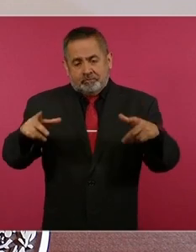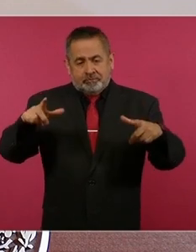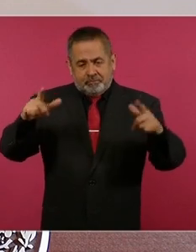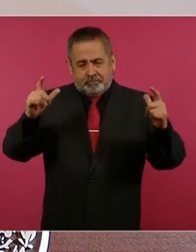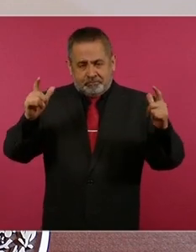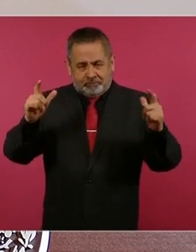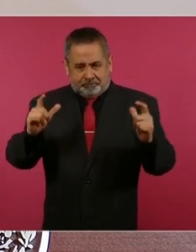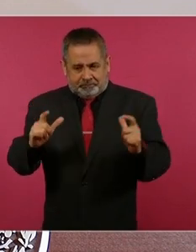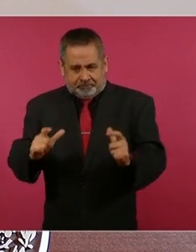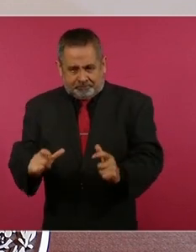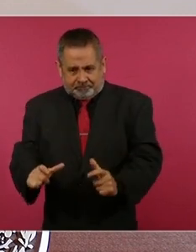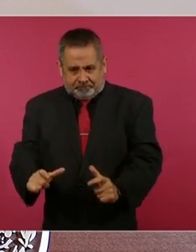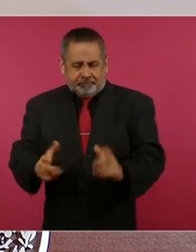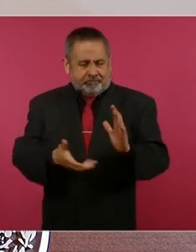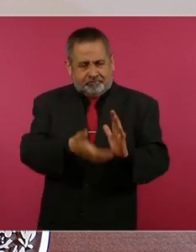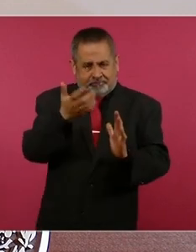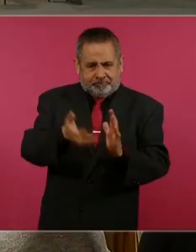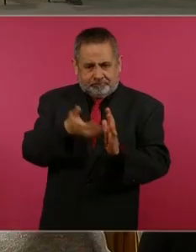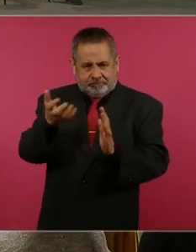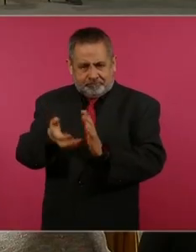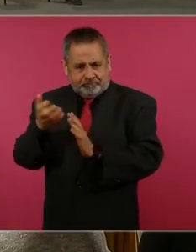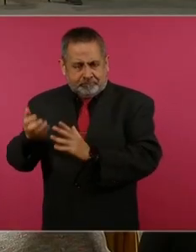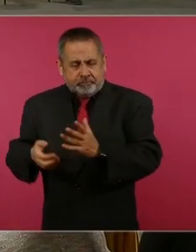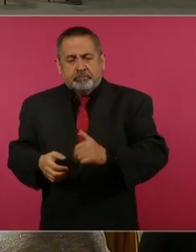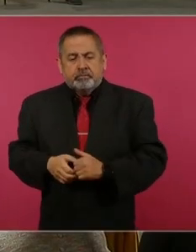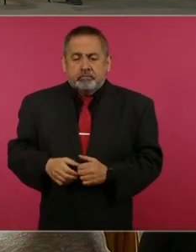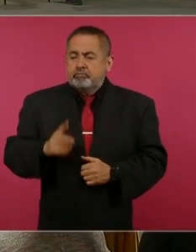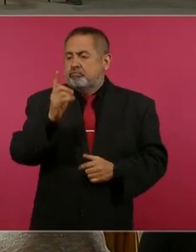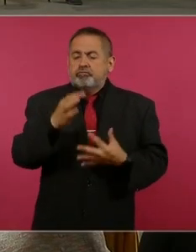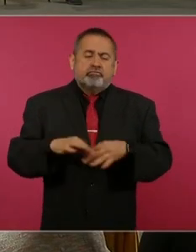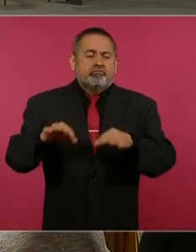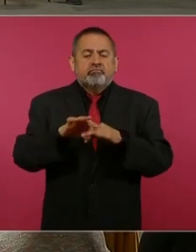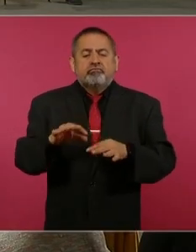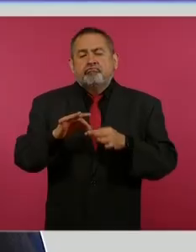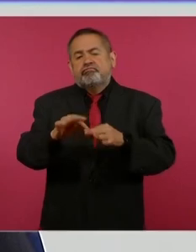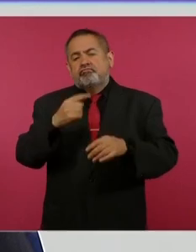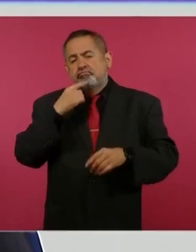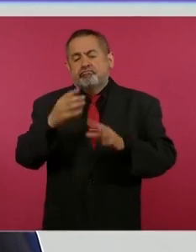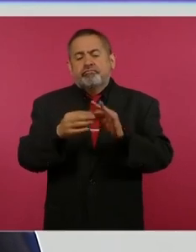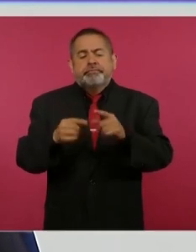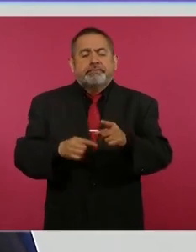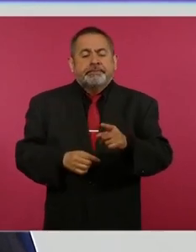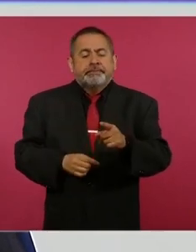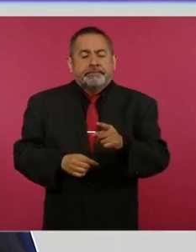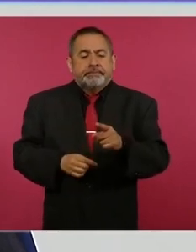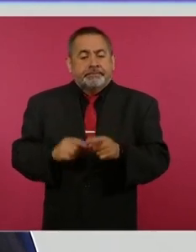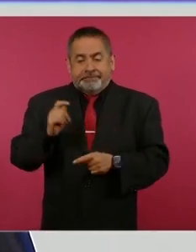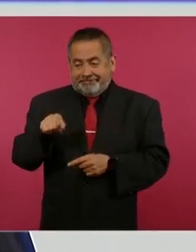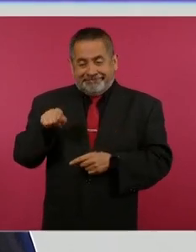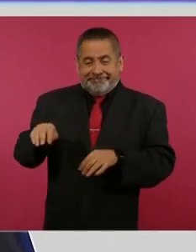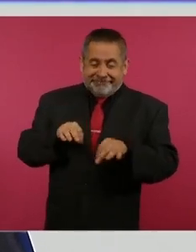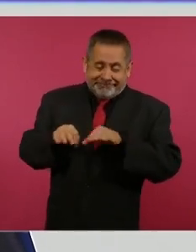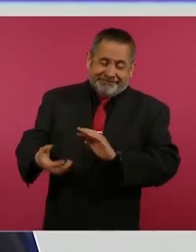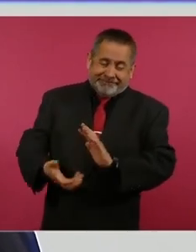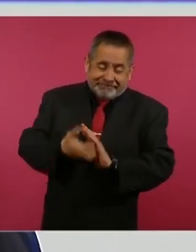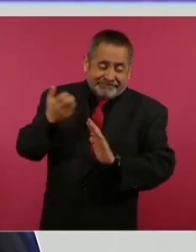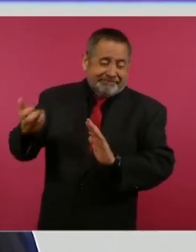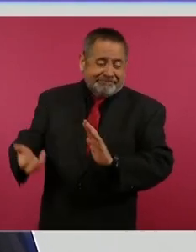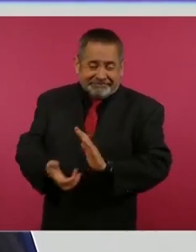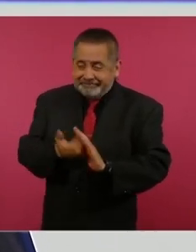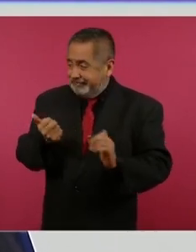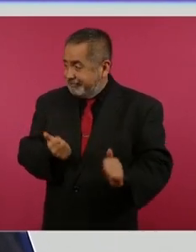voy a dar más detalles, ya se dieron aquí. Lo que sí es importante resaltar es que este tipo de